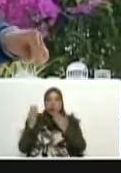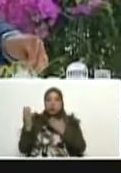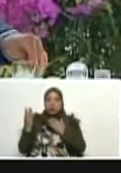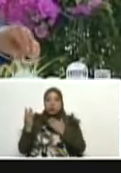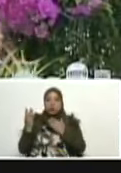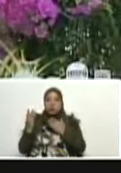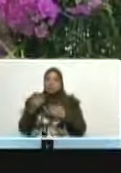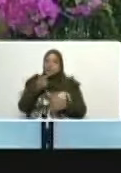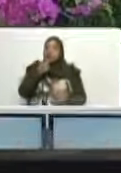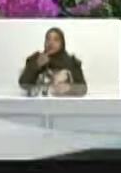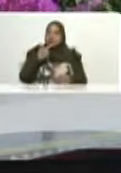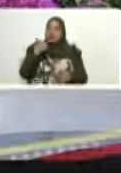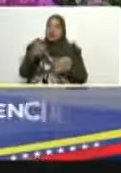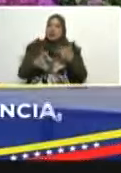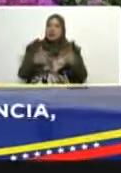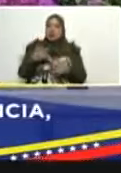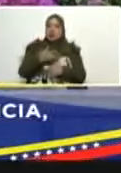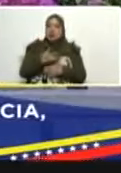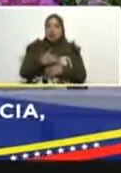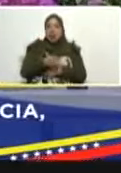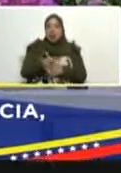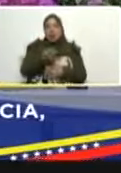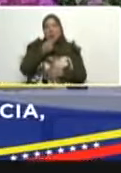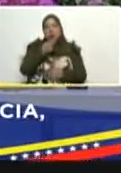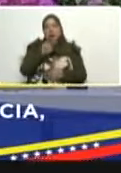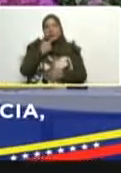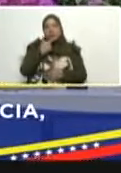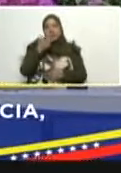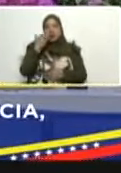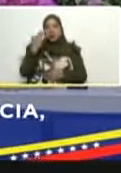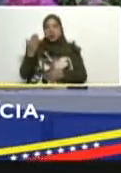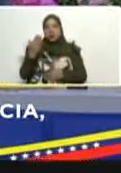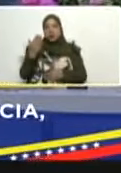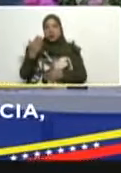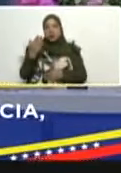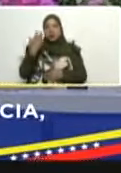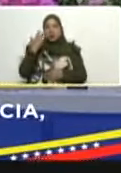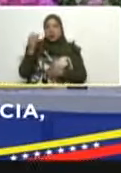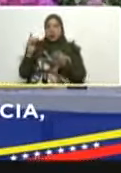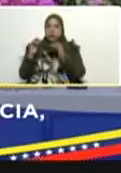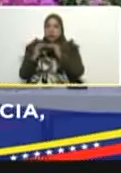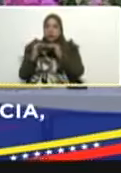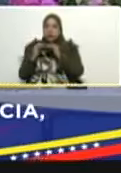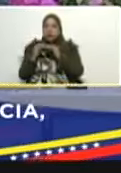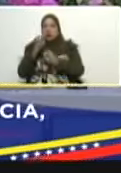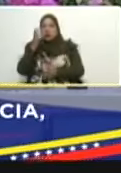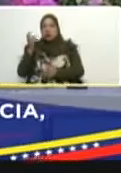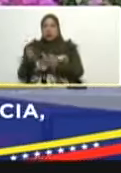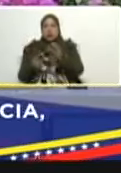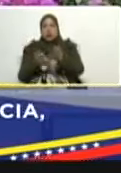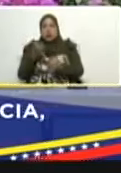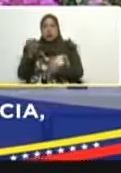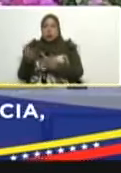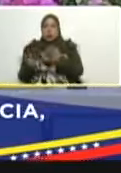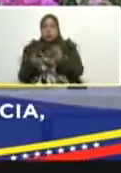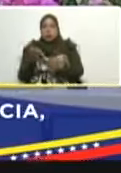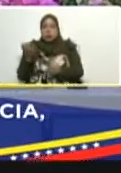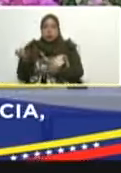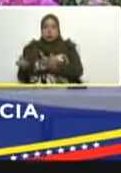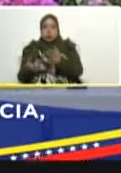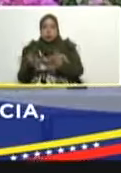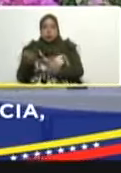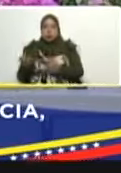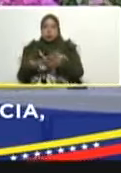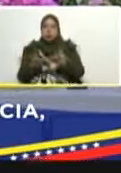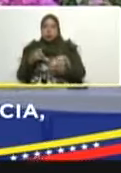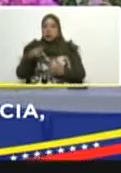jornada bonita, en este atardecer fresco. Allá nos rodea la calima de los incendios forestales, pero fuera